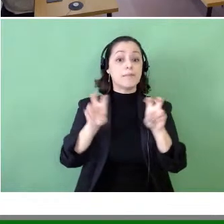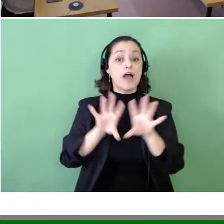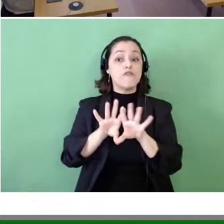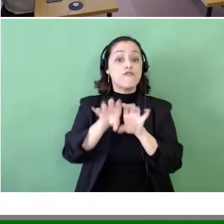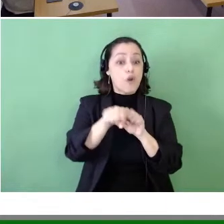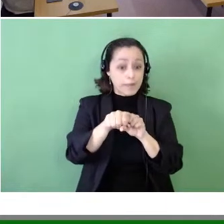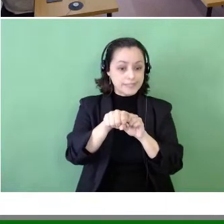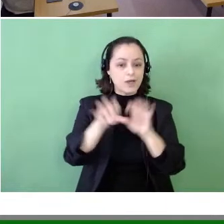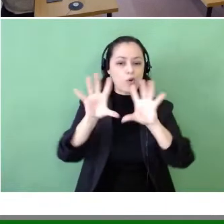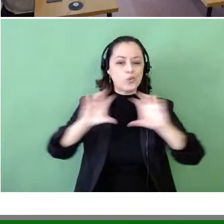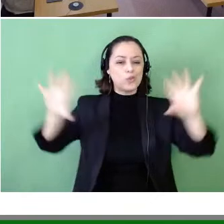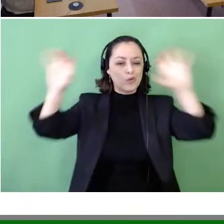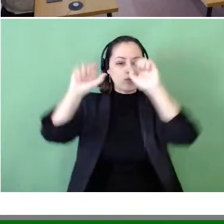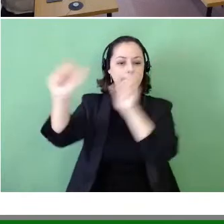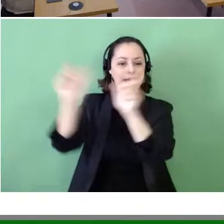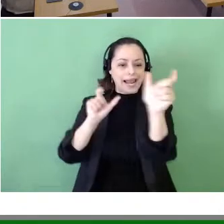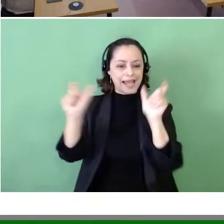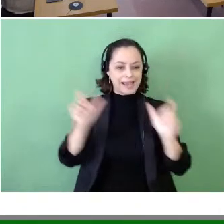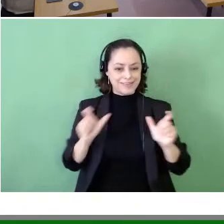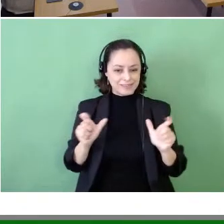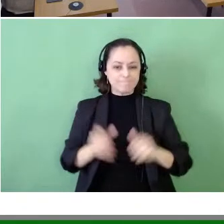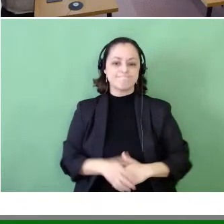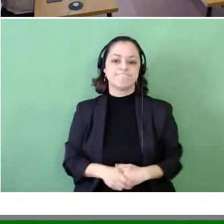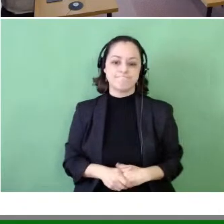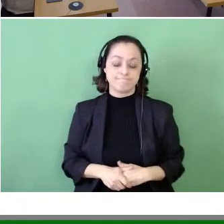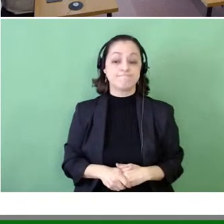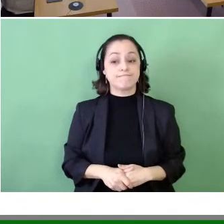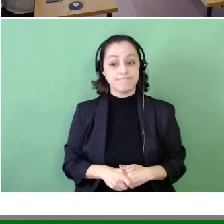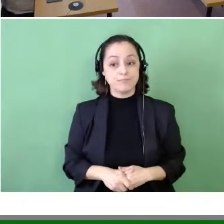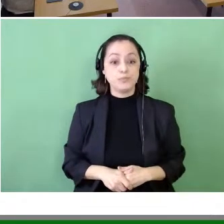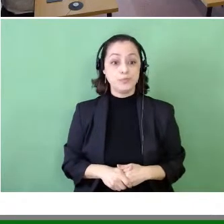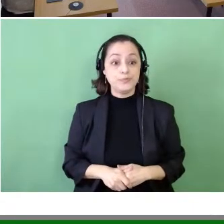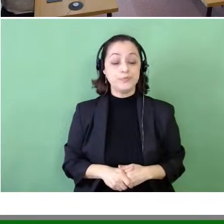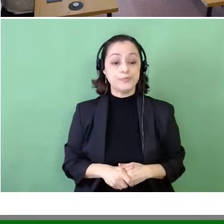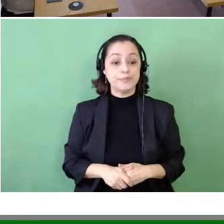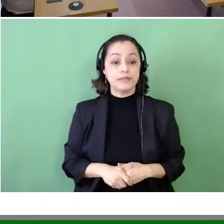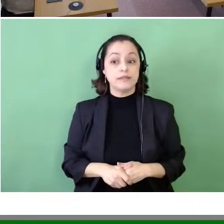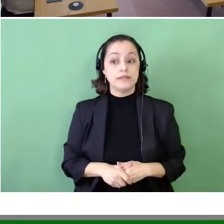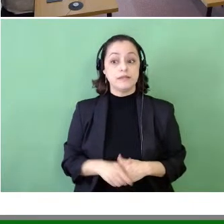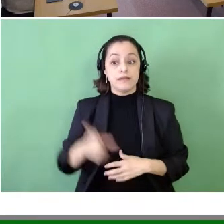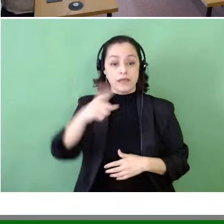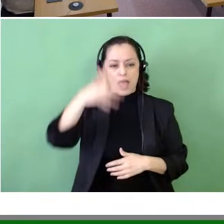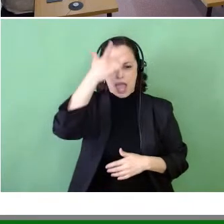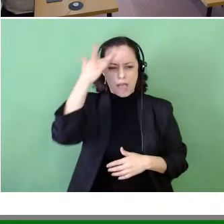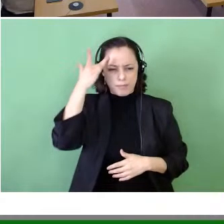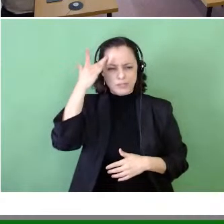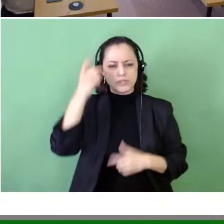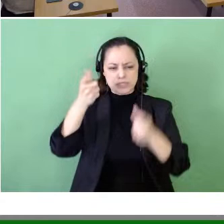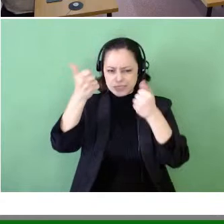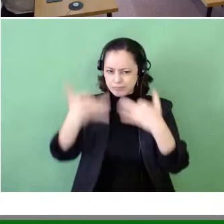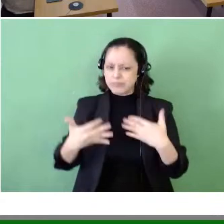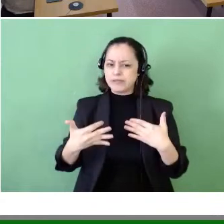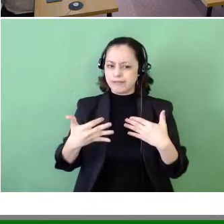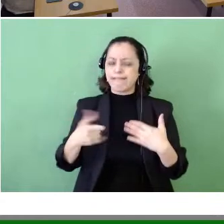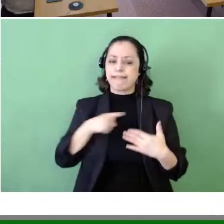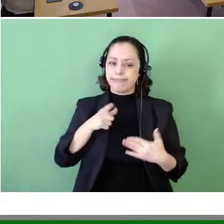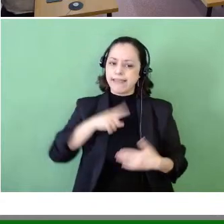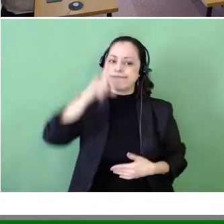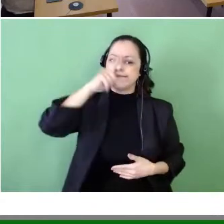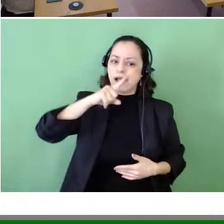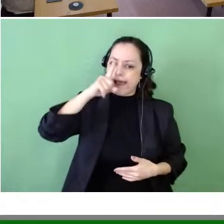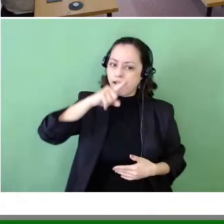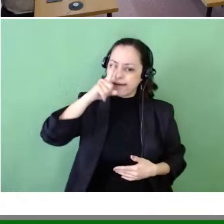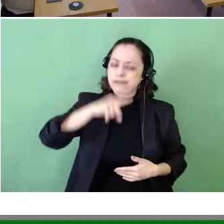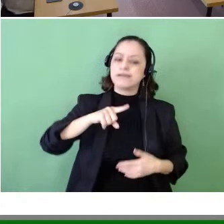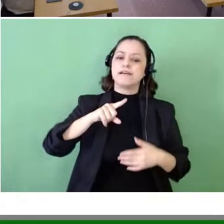próximo, también destacamos que les piden que hay fallas en la formación, que está